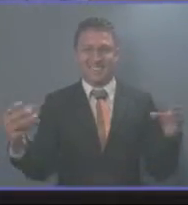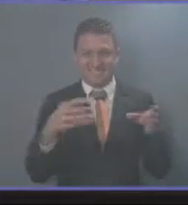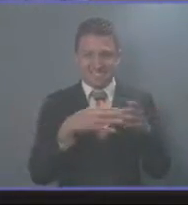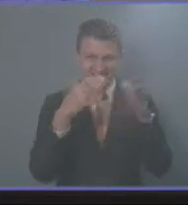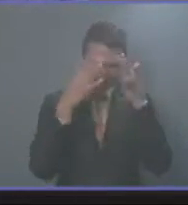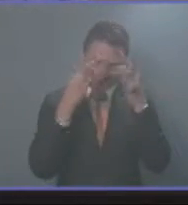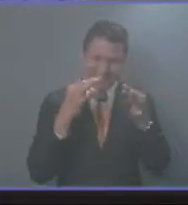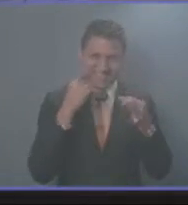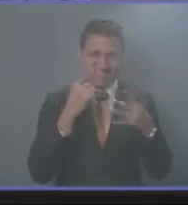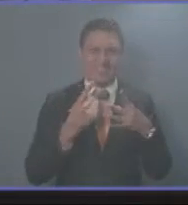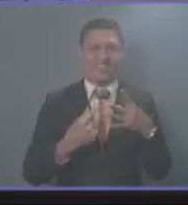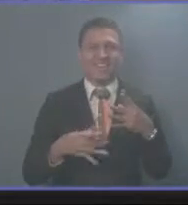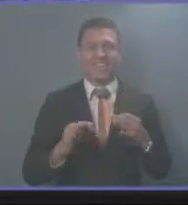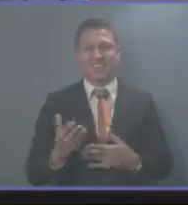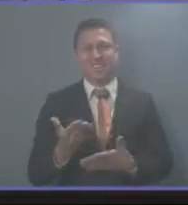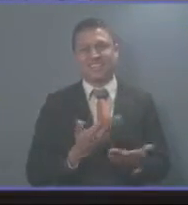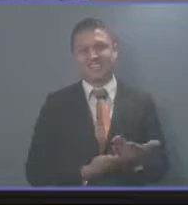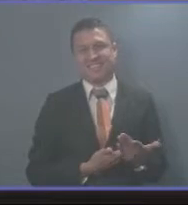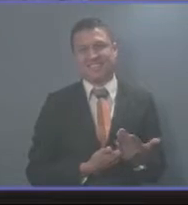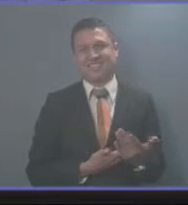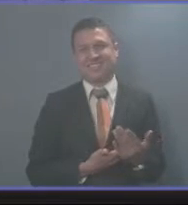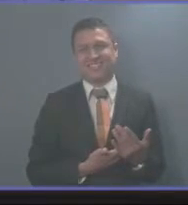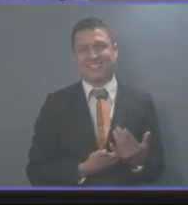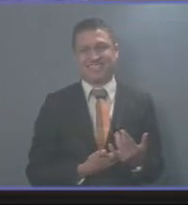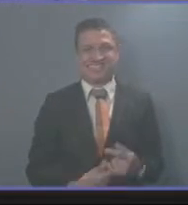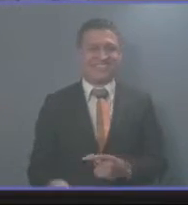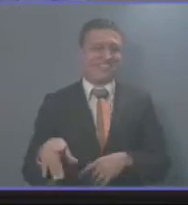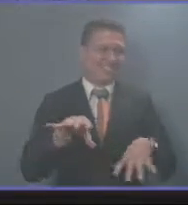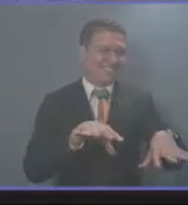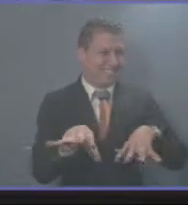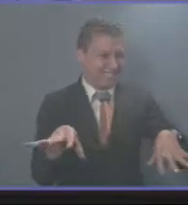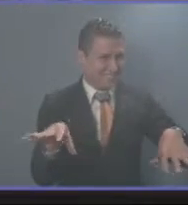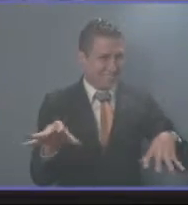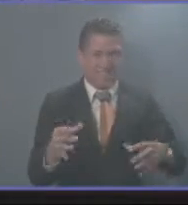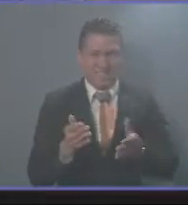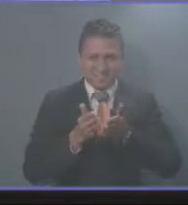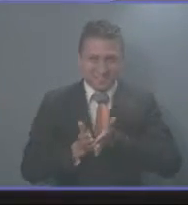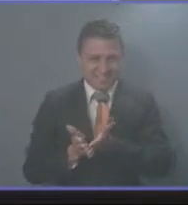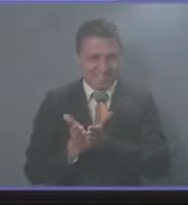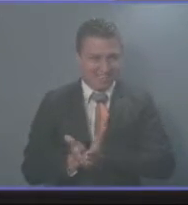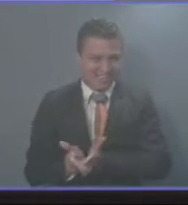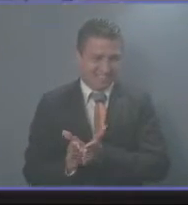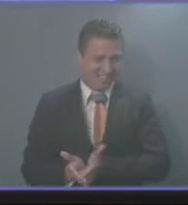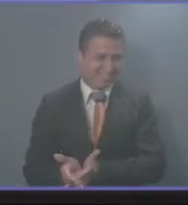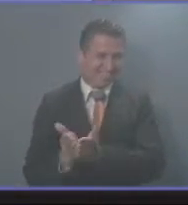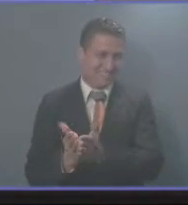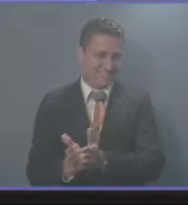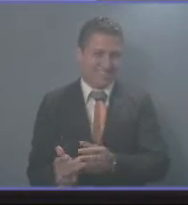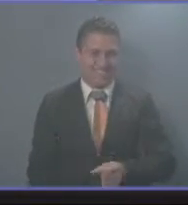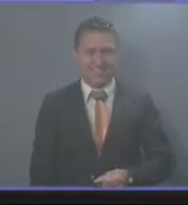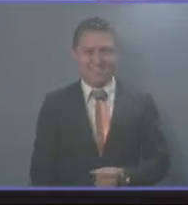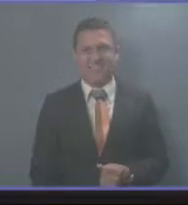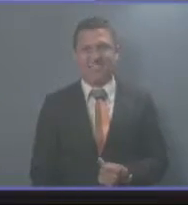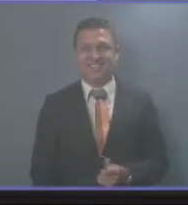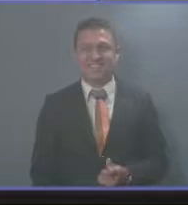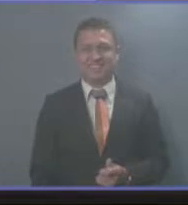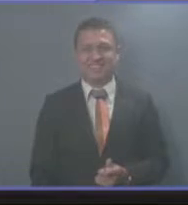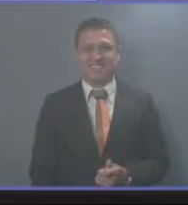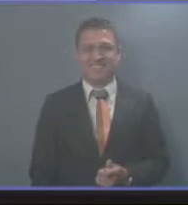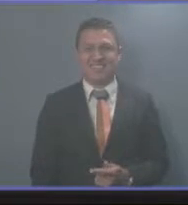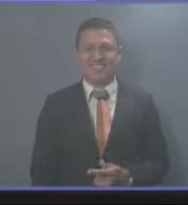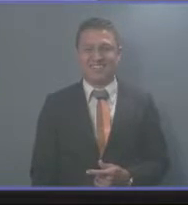por Morazán, terminando en la frontera de La Matilla, departamento de La Unión. Literal C, número